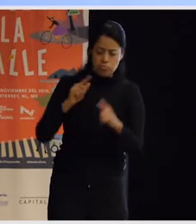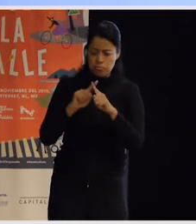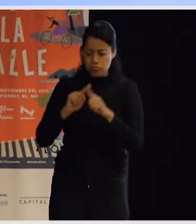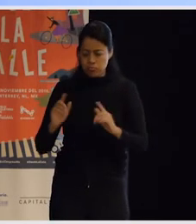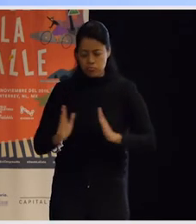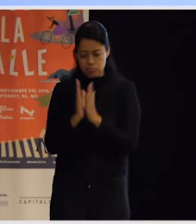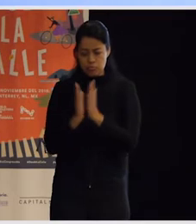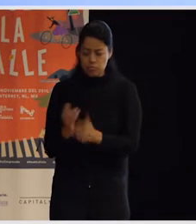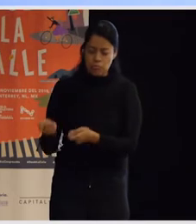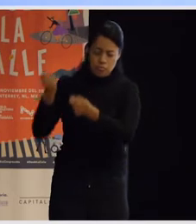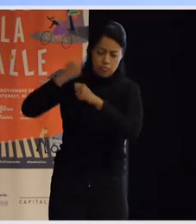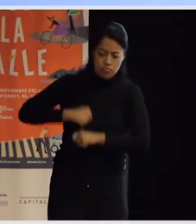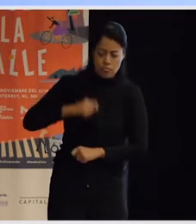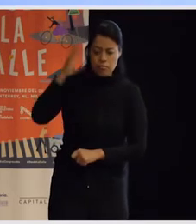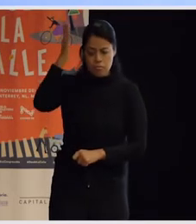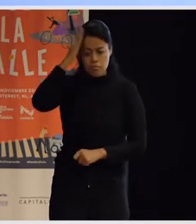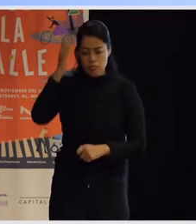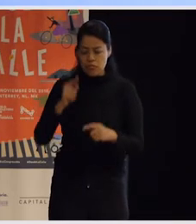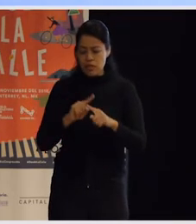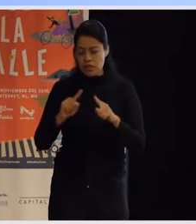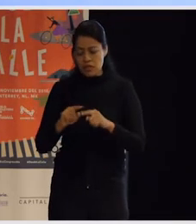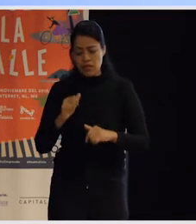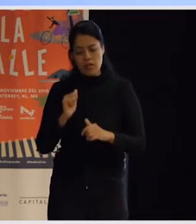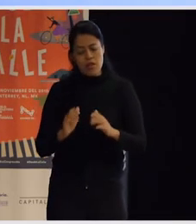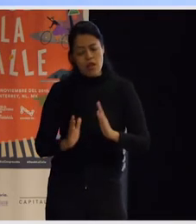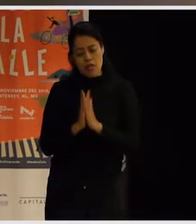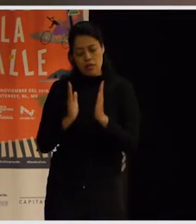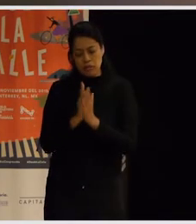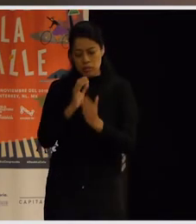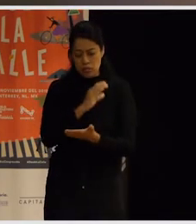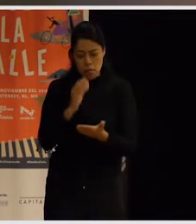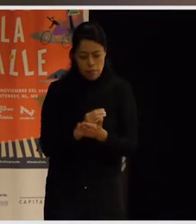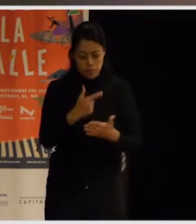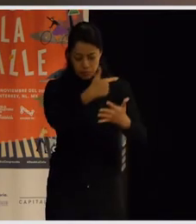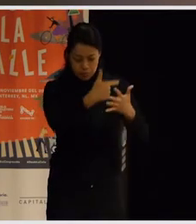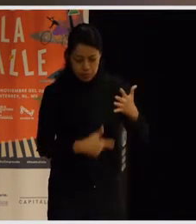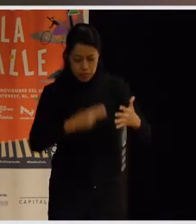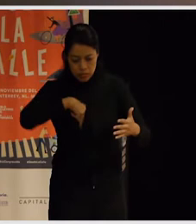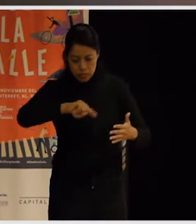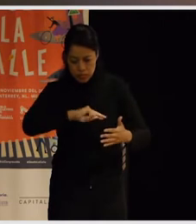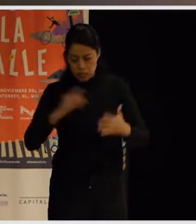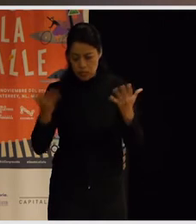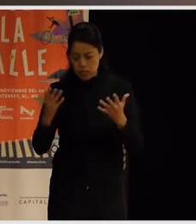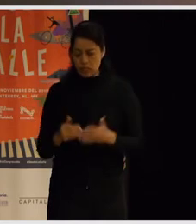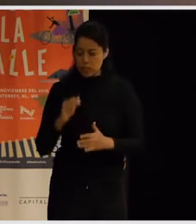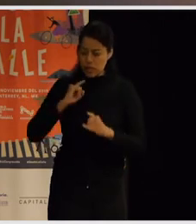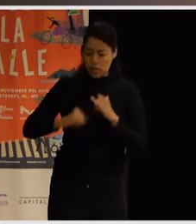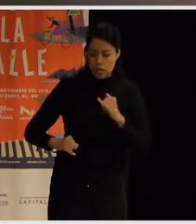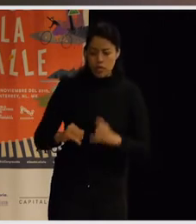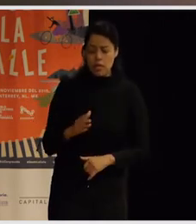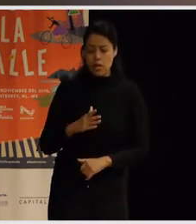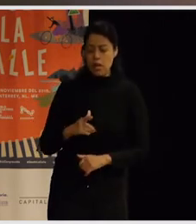tomar el liderazgo en algunas de las actividades de la ciudad les voy a poner una lista de las cosas que estamos haciendo y al final de la presentación me